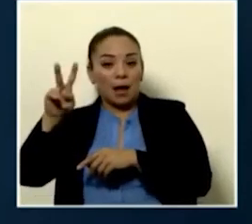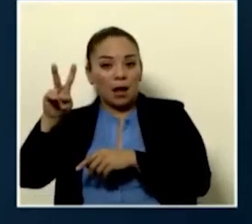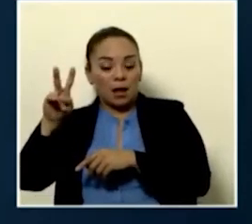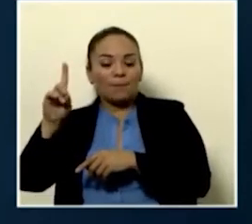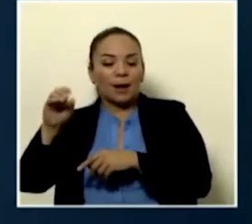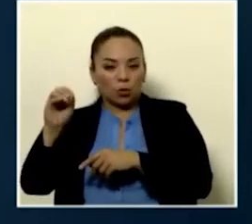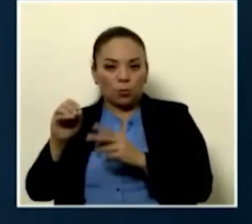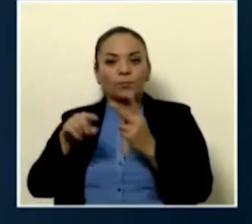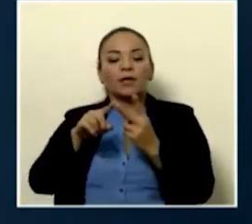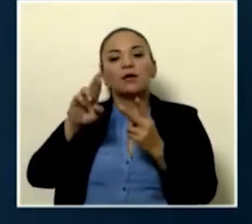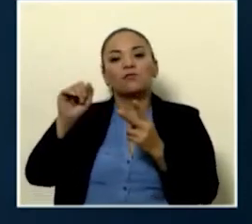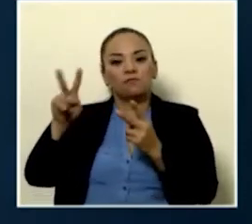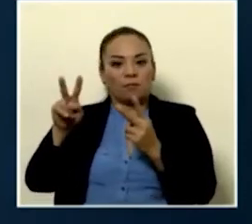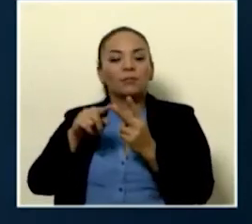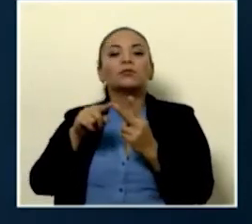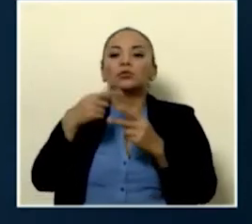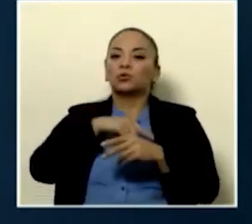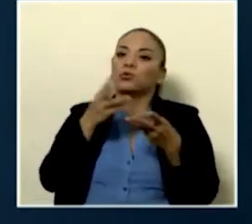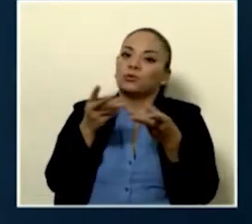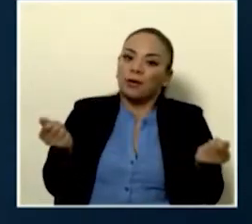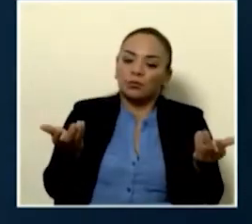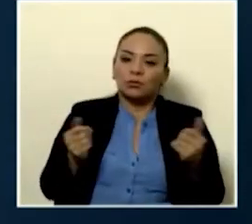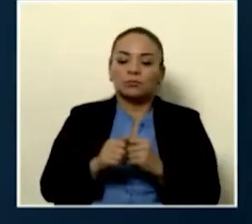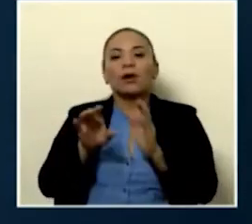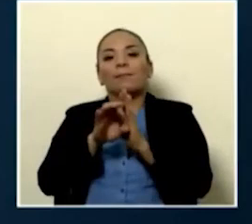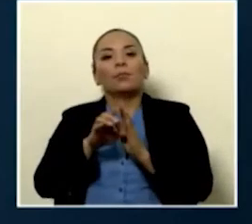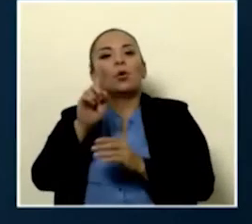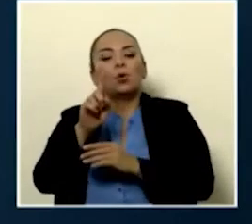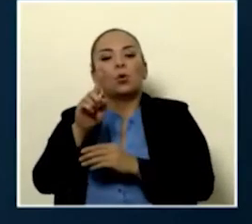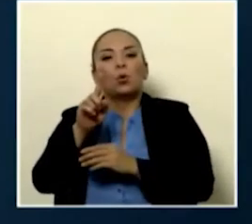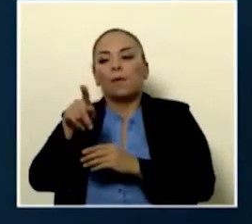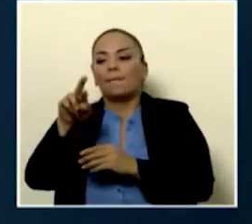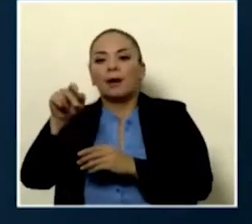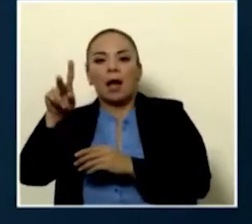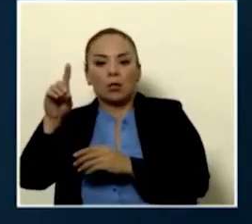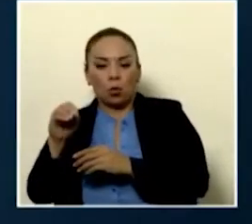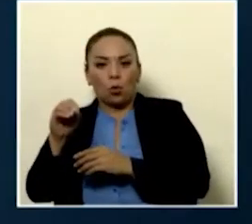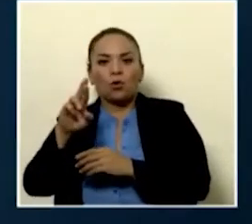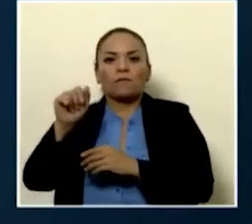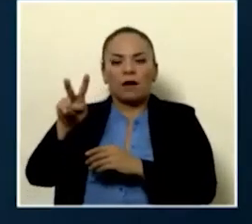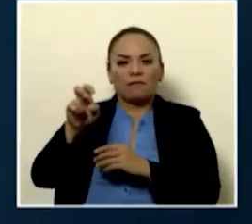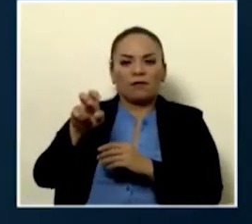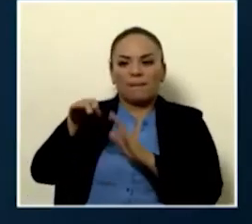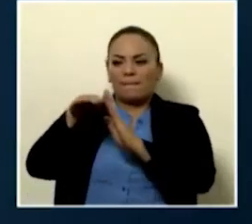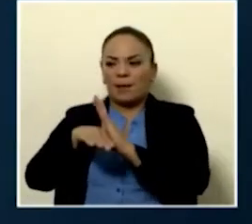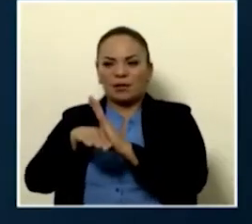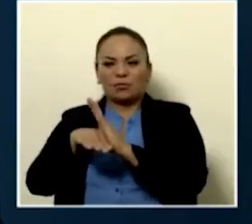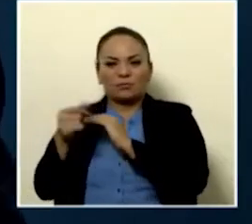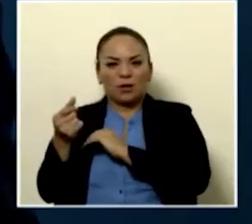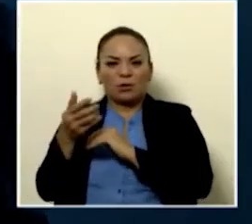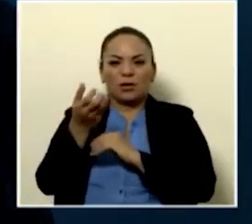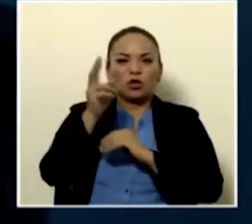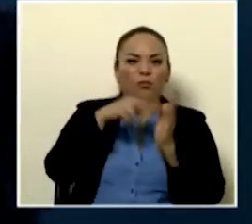Ya logramos solucionar que un Prado o un RAP 2020 valía menos que un 2015,